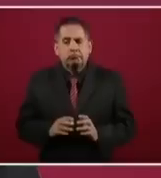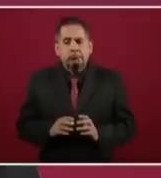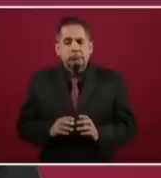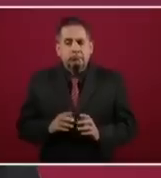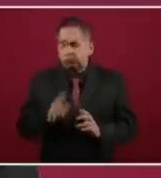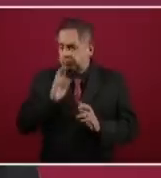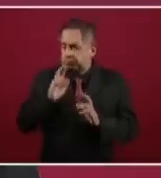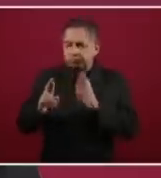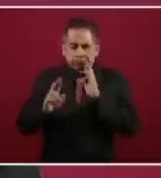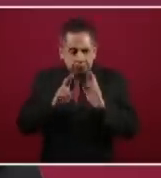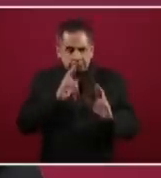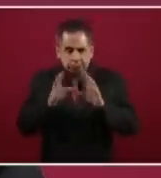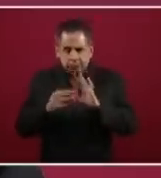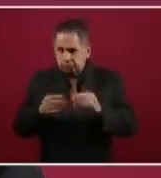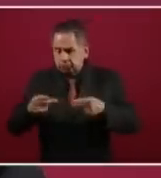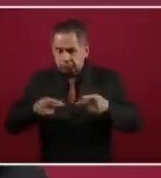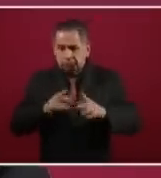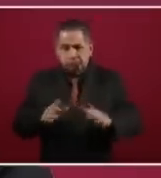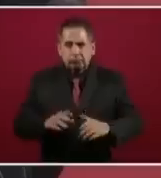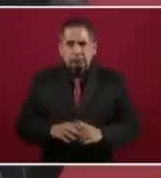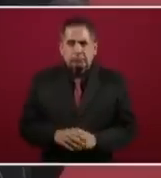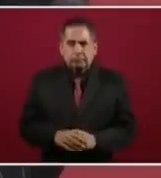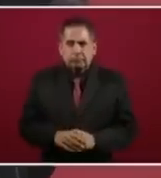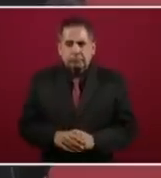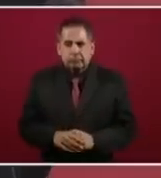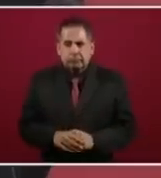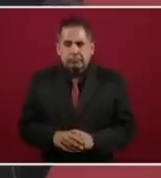responder a todas las inquietudes.